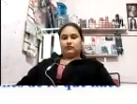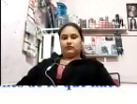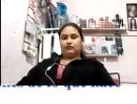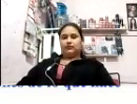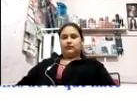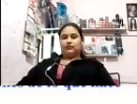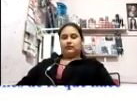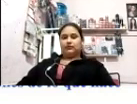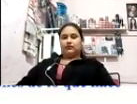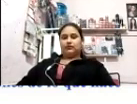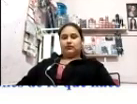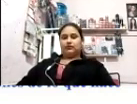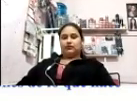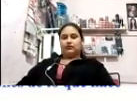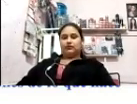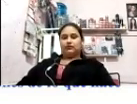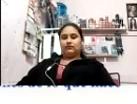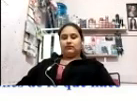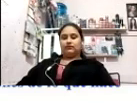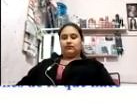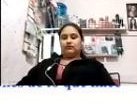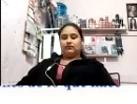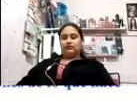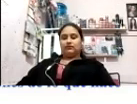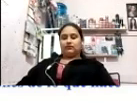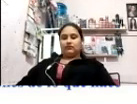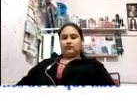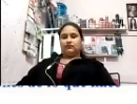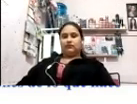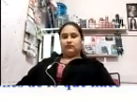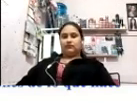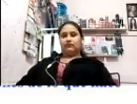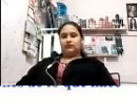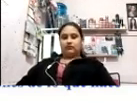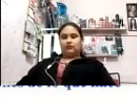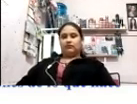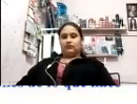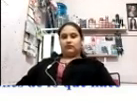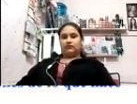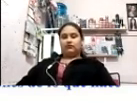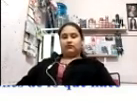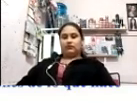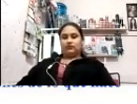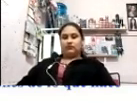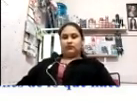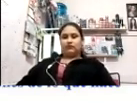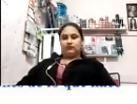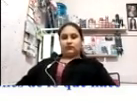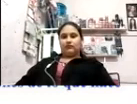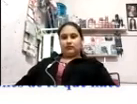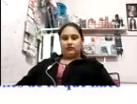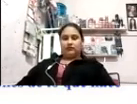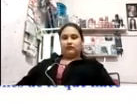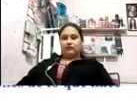materia. Generalizamos ciertas cosas que no es cierto, porque si yo estudio voy a poder pasar. ¿Siempre tengo mala suerte? No,